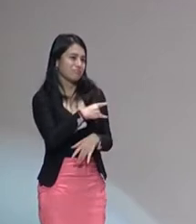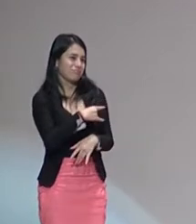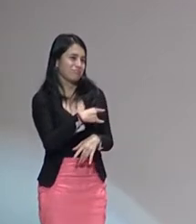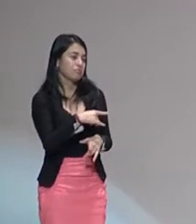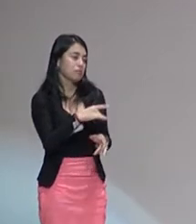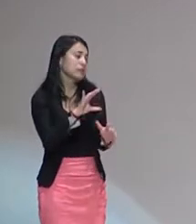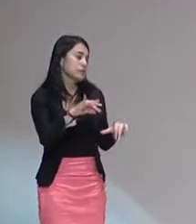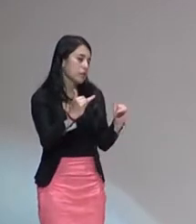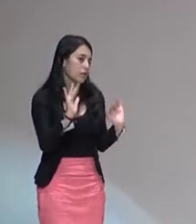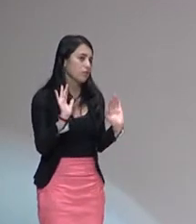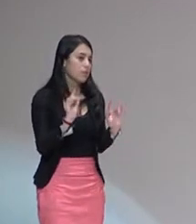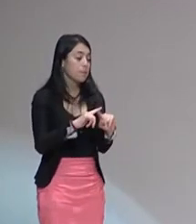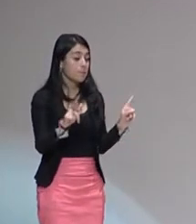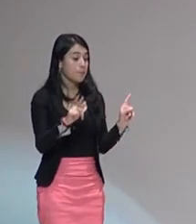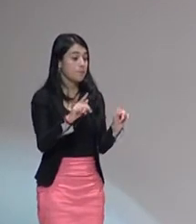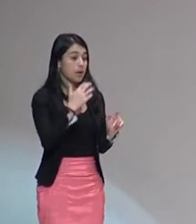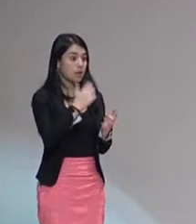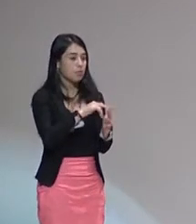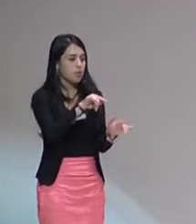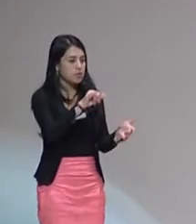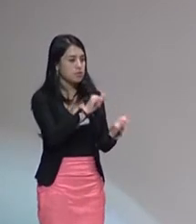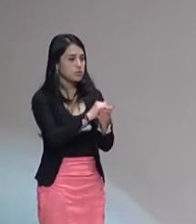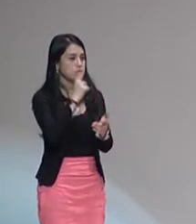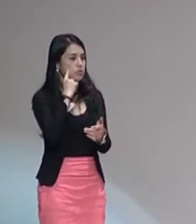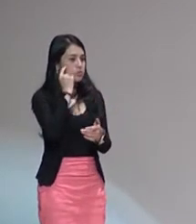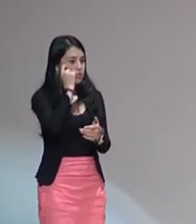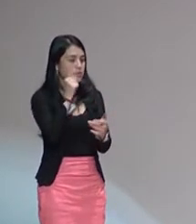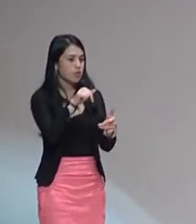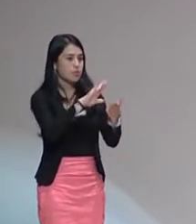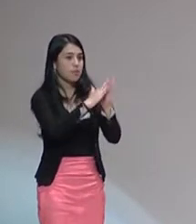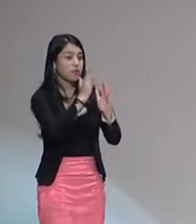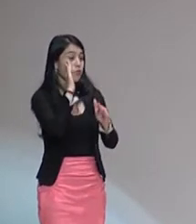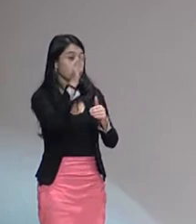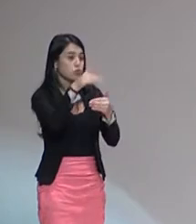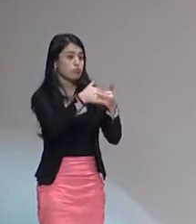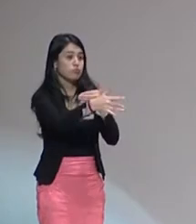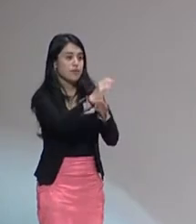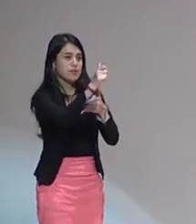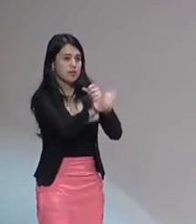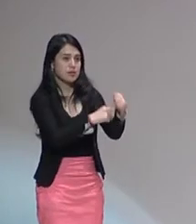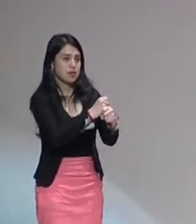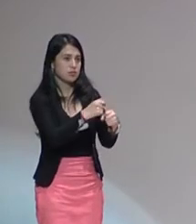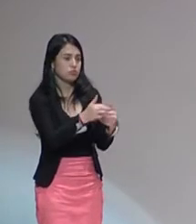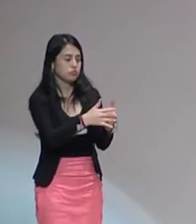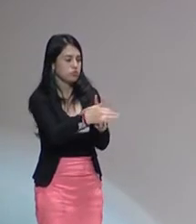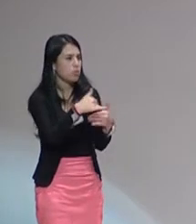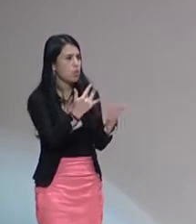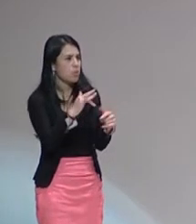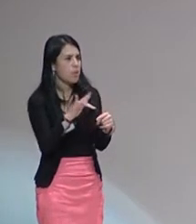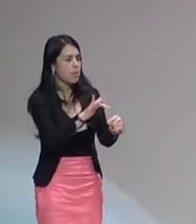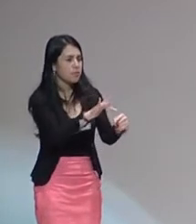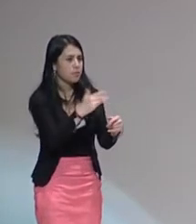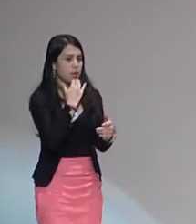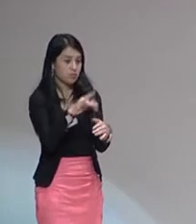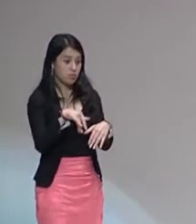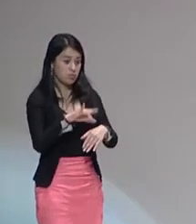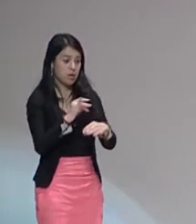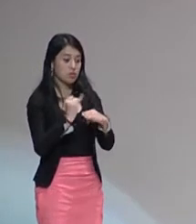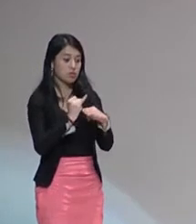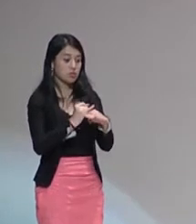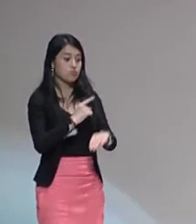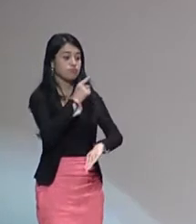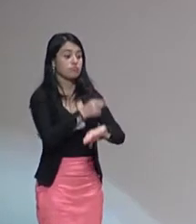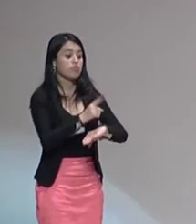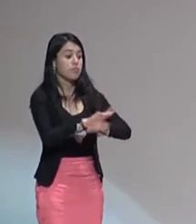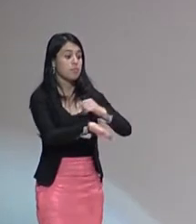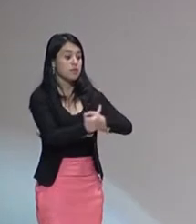decirlo, pero ahí es donde está el gran reto de la paz en los próximos 10 años, no en la implantación de la institucionalidad, los ministerios, la